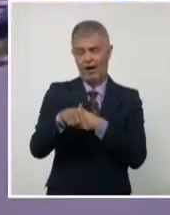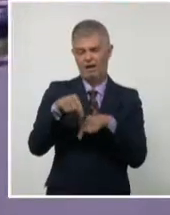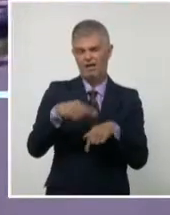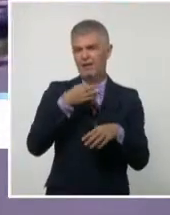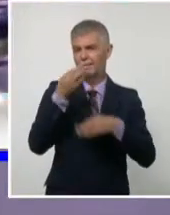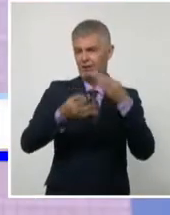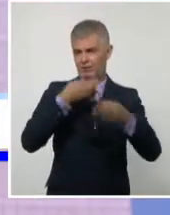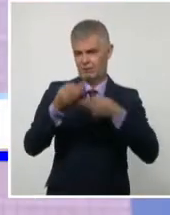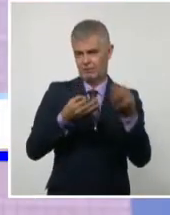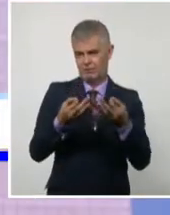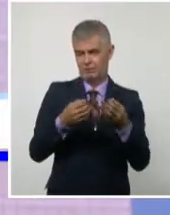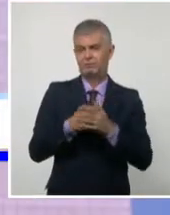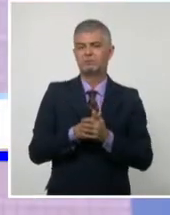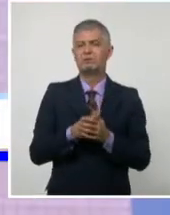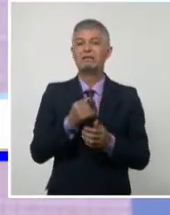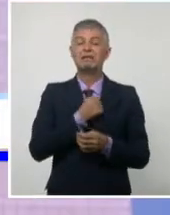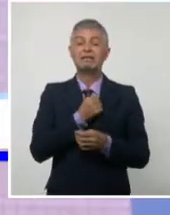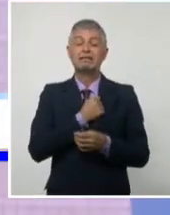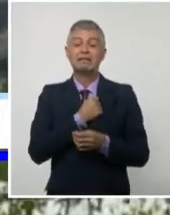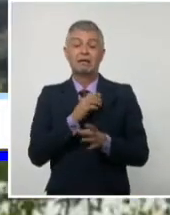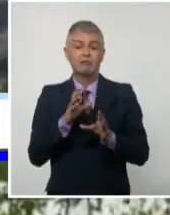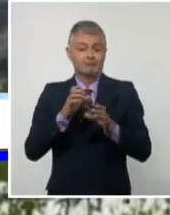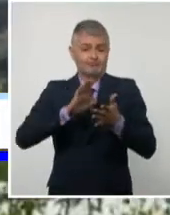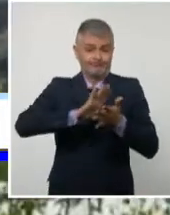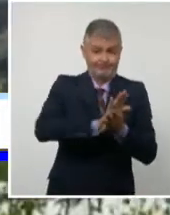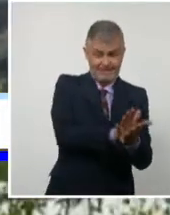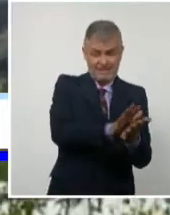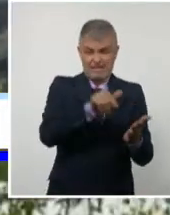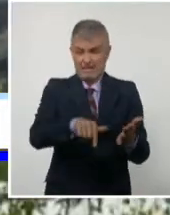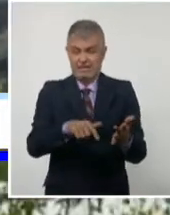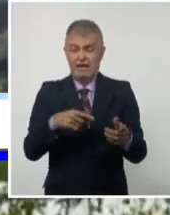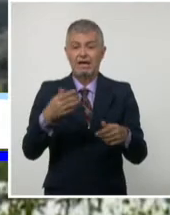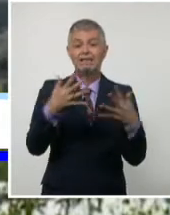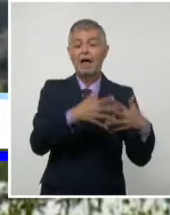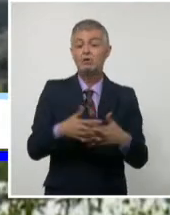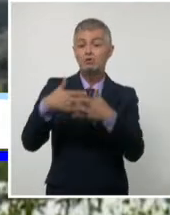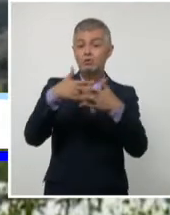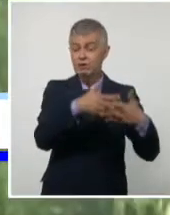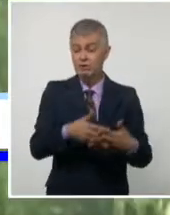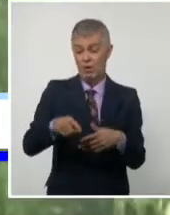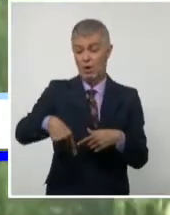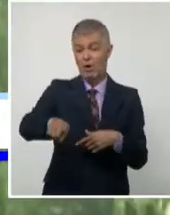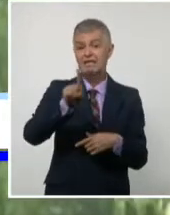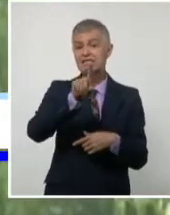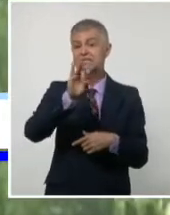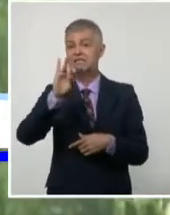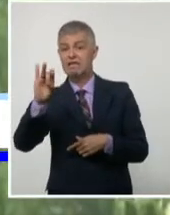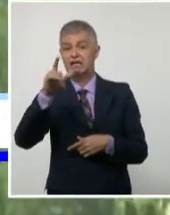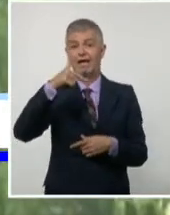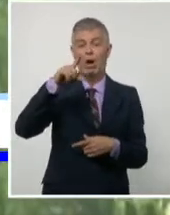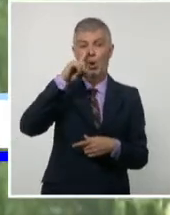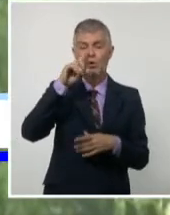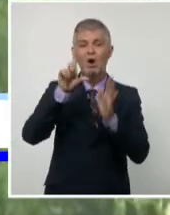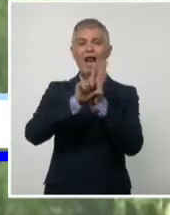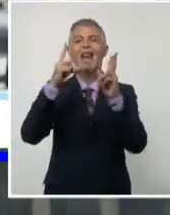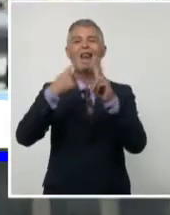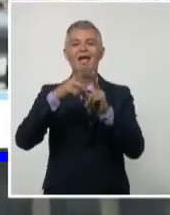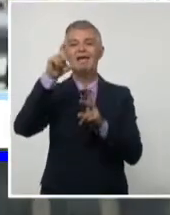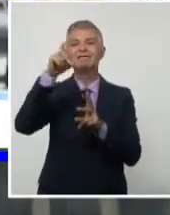Para lograr por asedio económico lo que no han ganado en la guerra, Estados Unidos ejecuta a partir de este 17 de junio la ley César contra